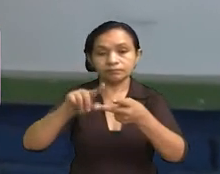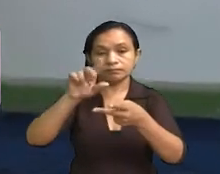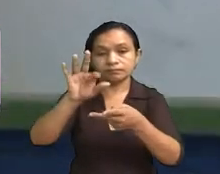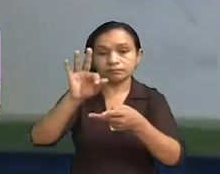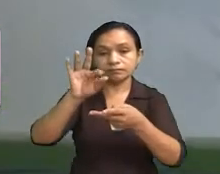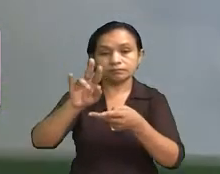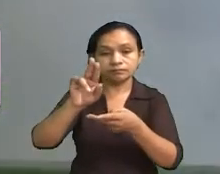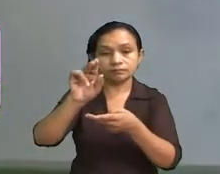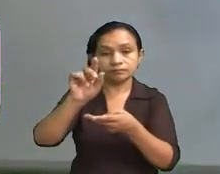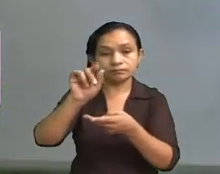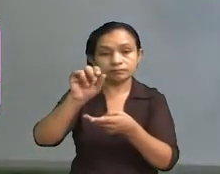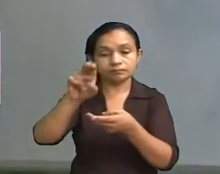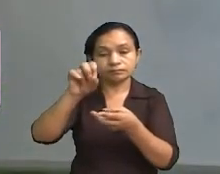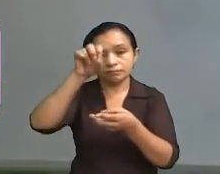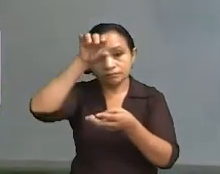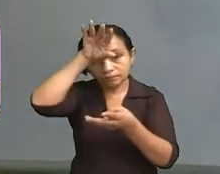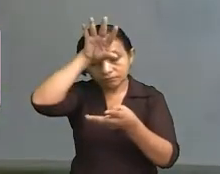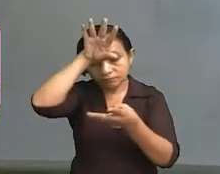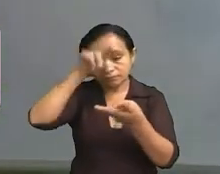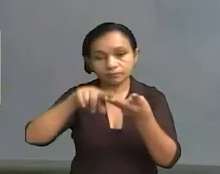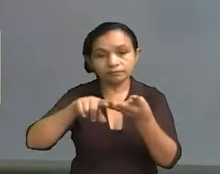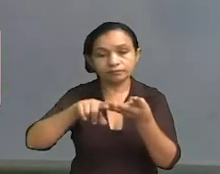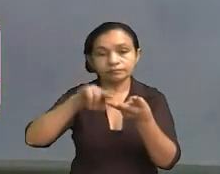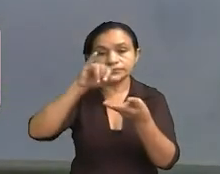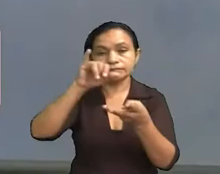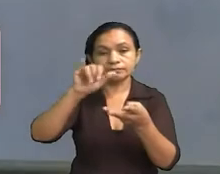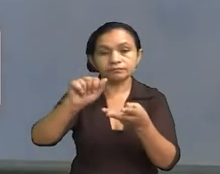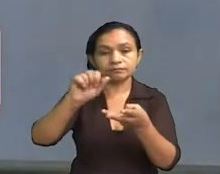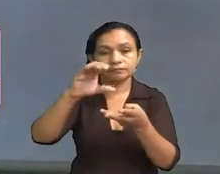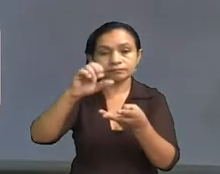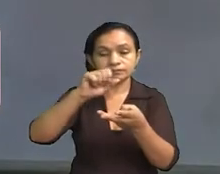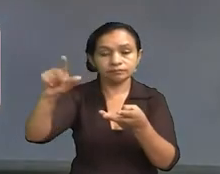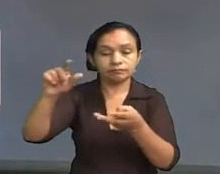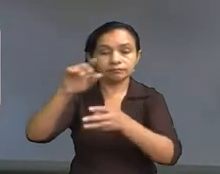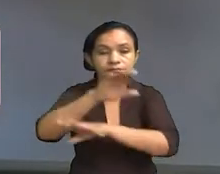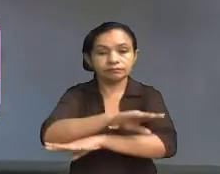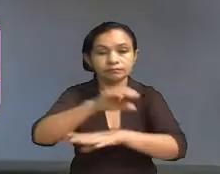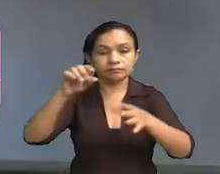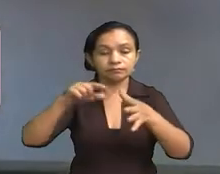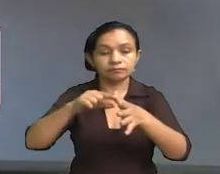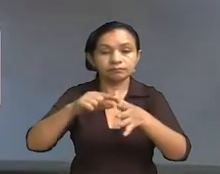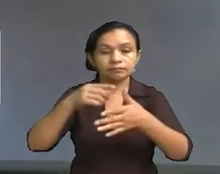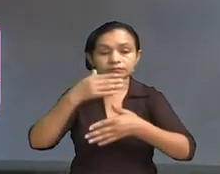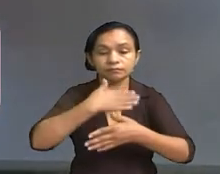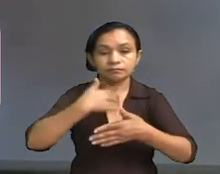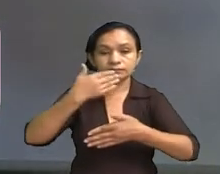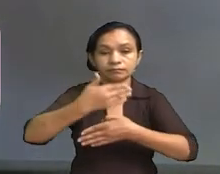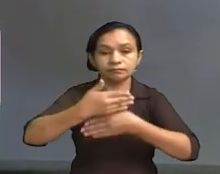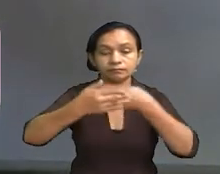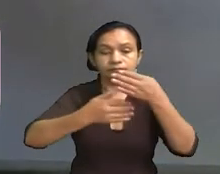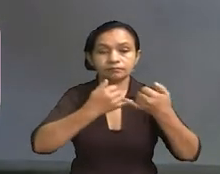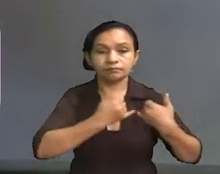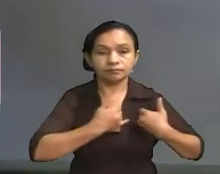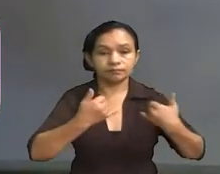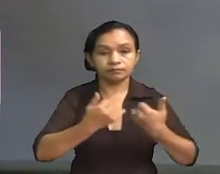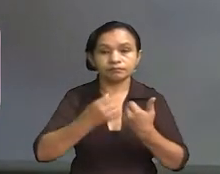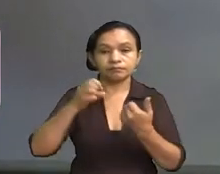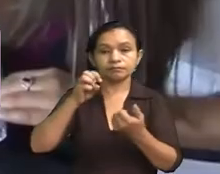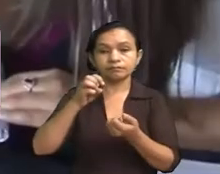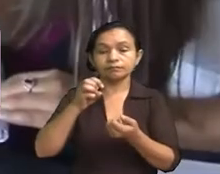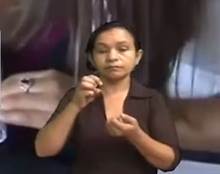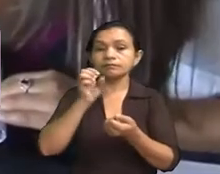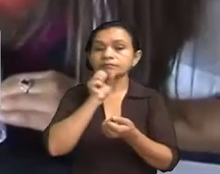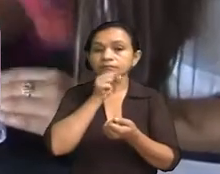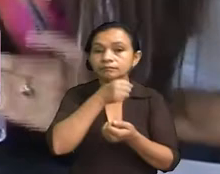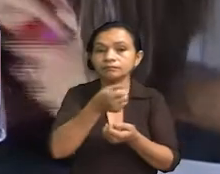Faustino Pérez en Bonanza. El Yacalpanini en Jinotega. Y el mejoramiento del Instituto Miguel Jarquín en El